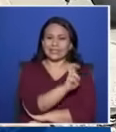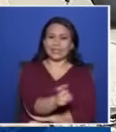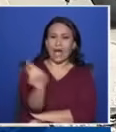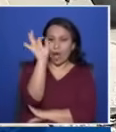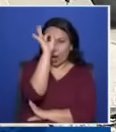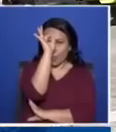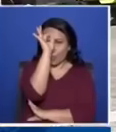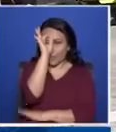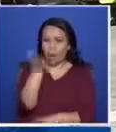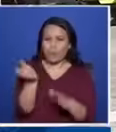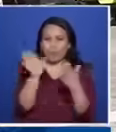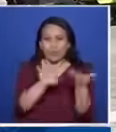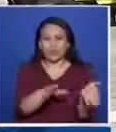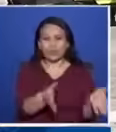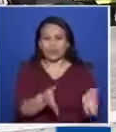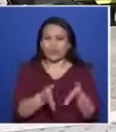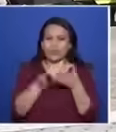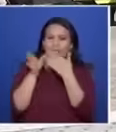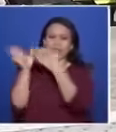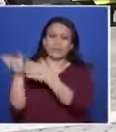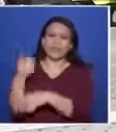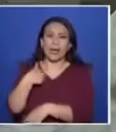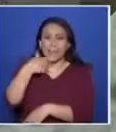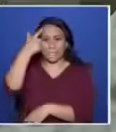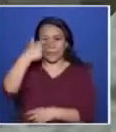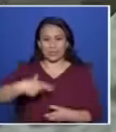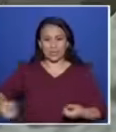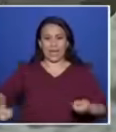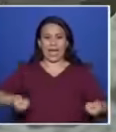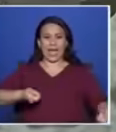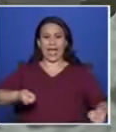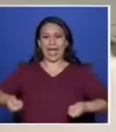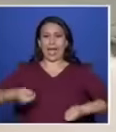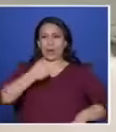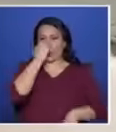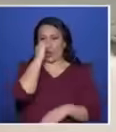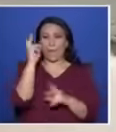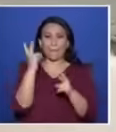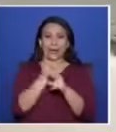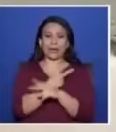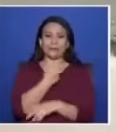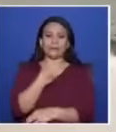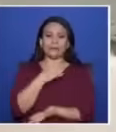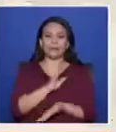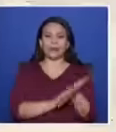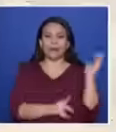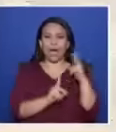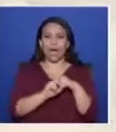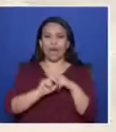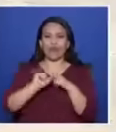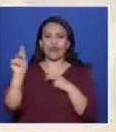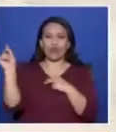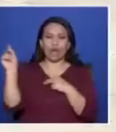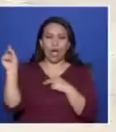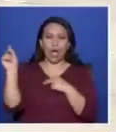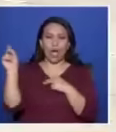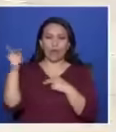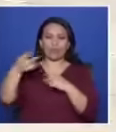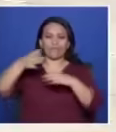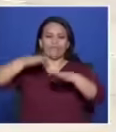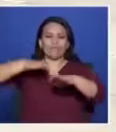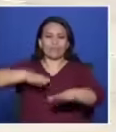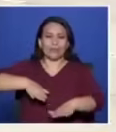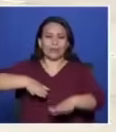también de los fallecidos. El conductor del vehículo pesado desapareció, según confirmaron los agentes. El tránsito se